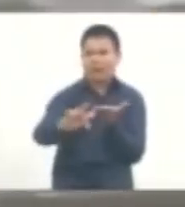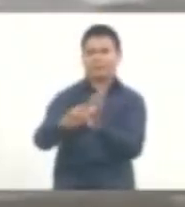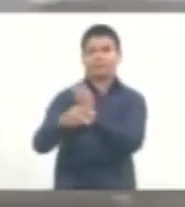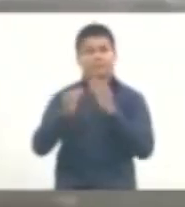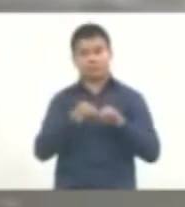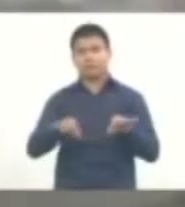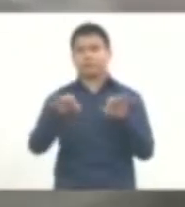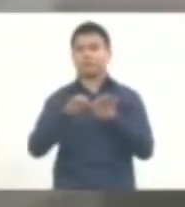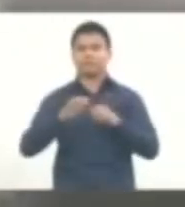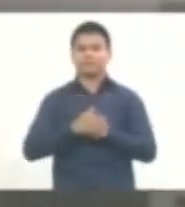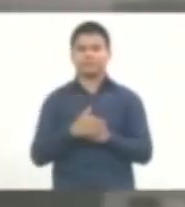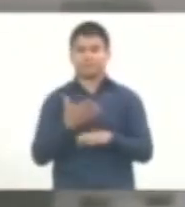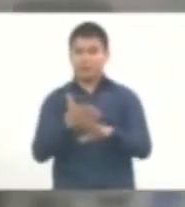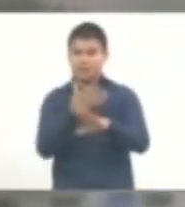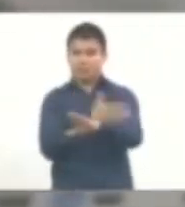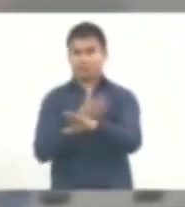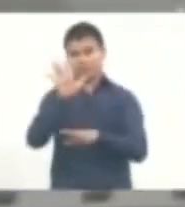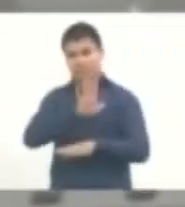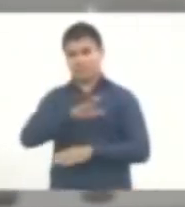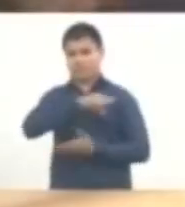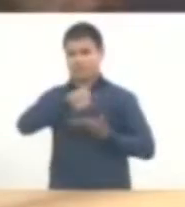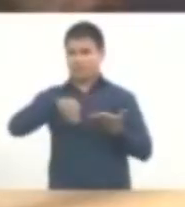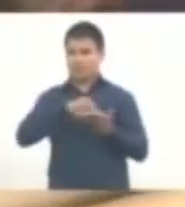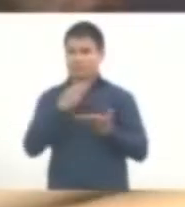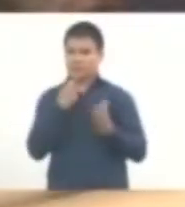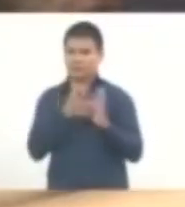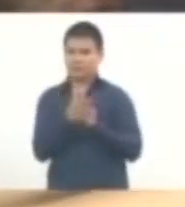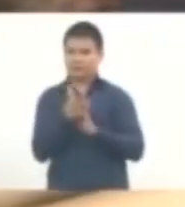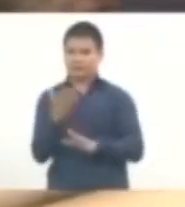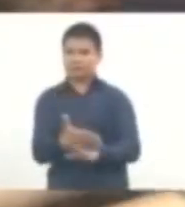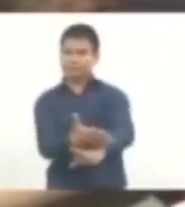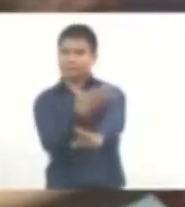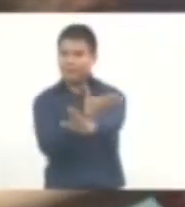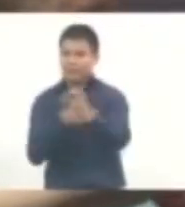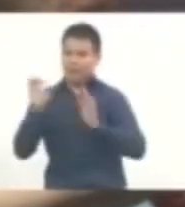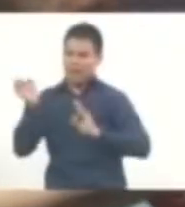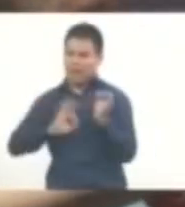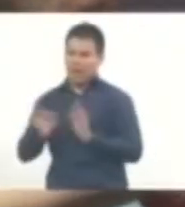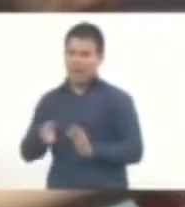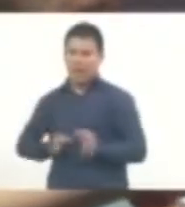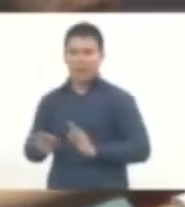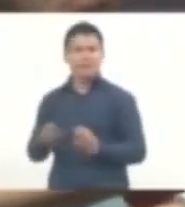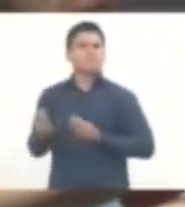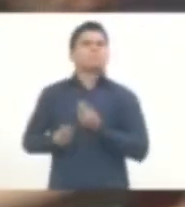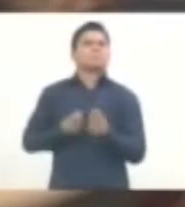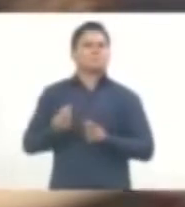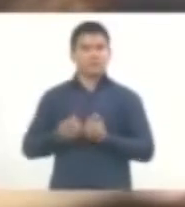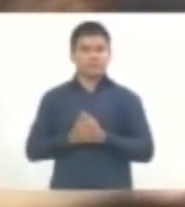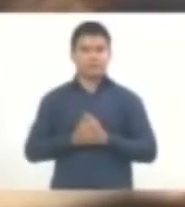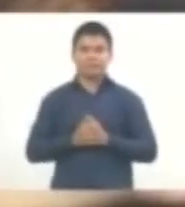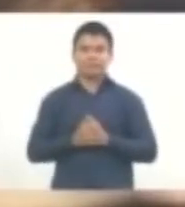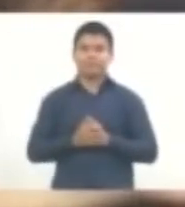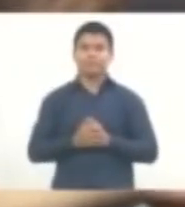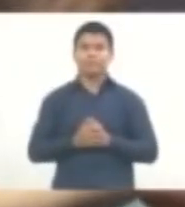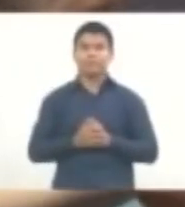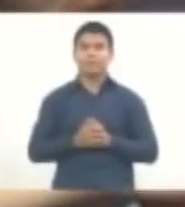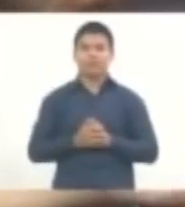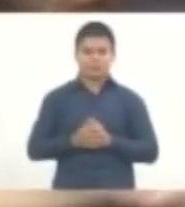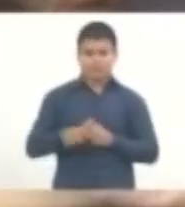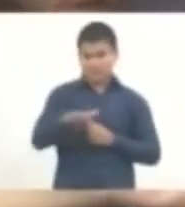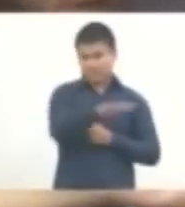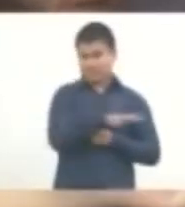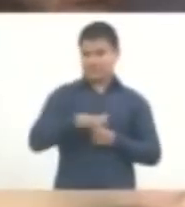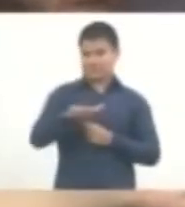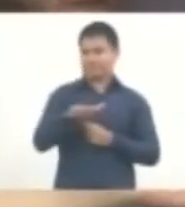de contingencia para afrontar las precipitaciones. En el sur del Atlántico, pues donde tenemos la mayor zona